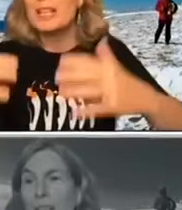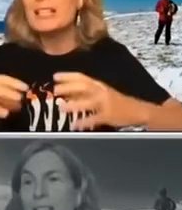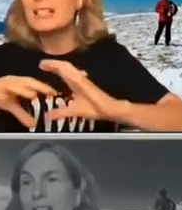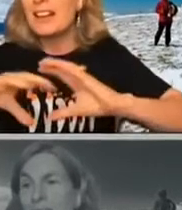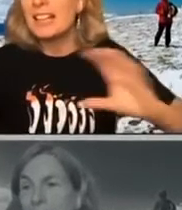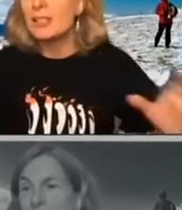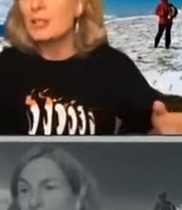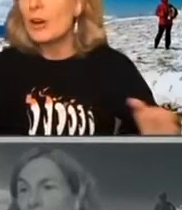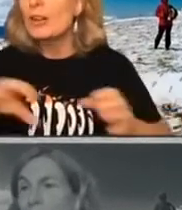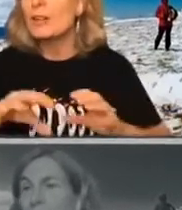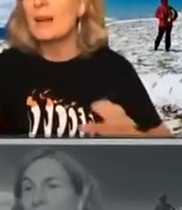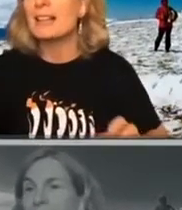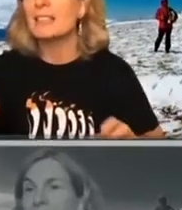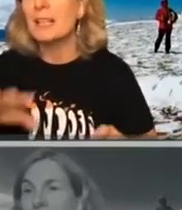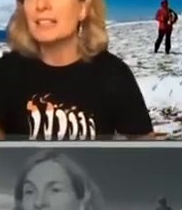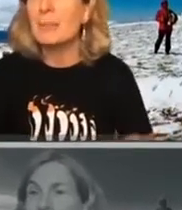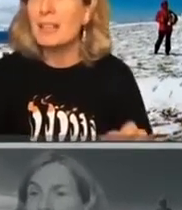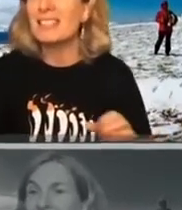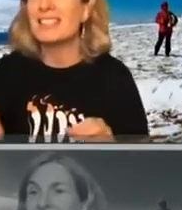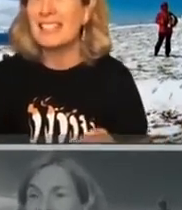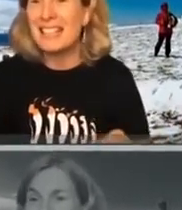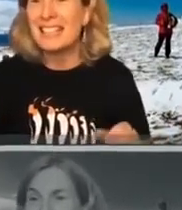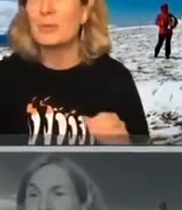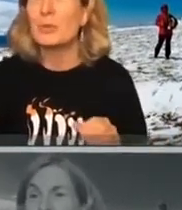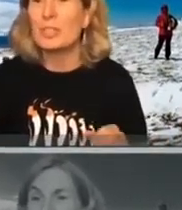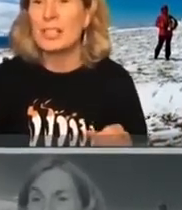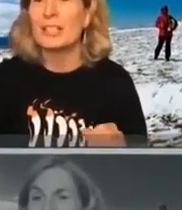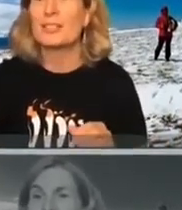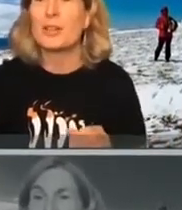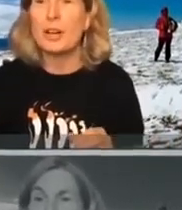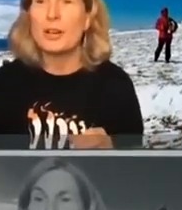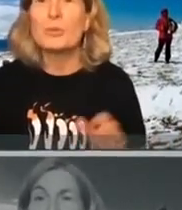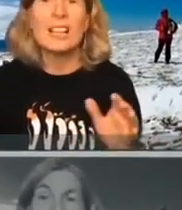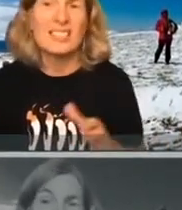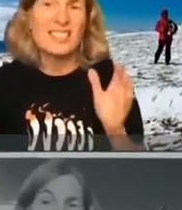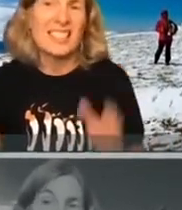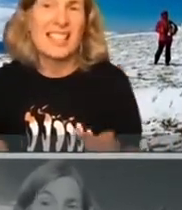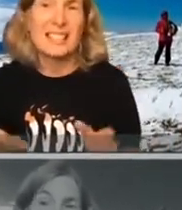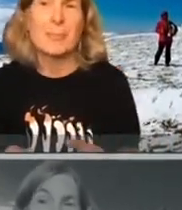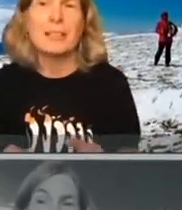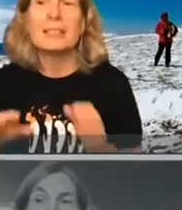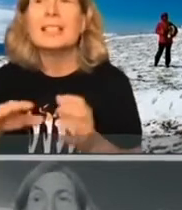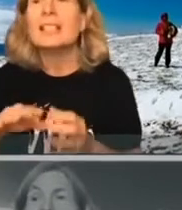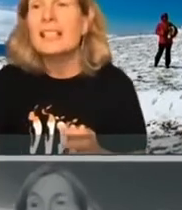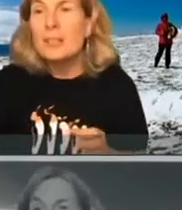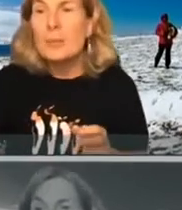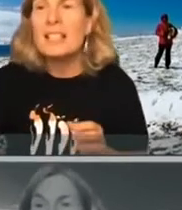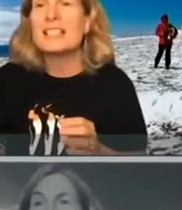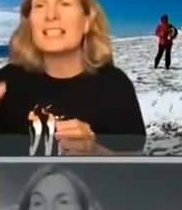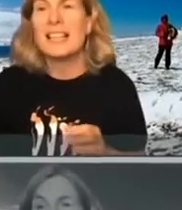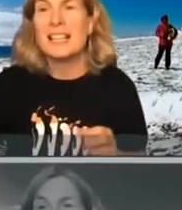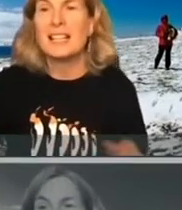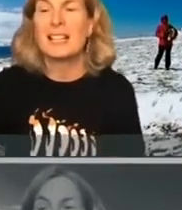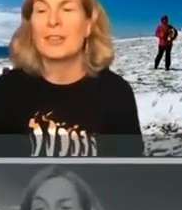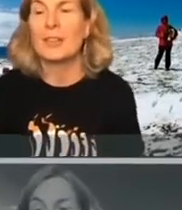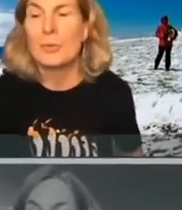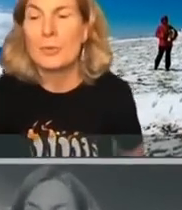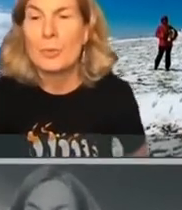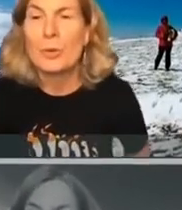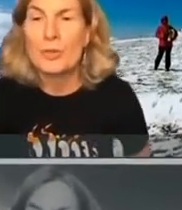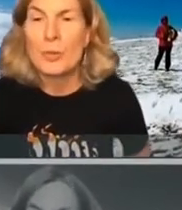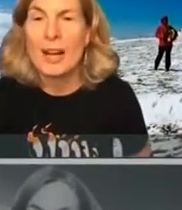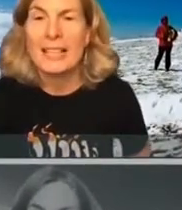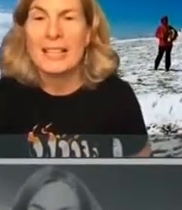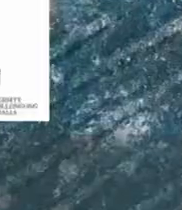áreas del este de la Antártida hemos visto los lechos de musgo secarse y básicamente pasar de verde a gris y muertos. Es